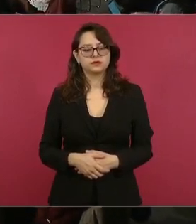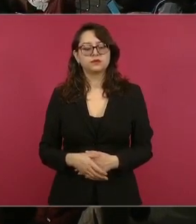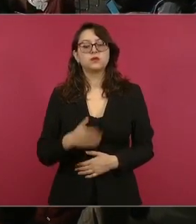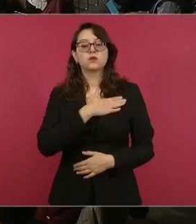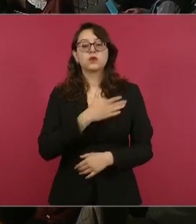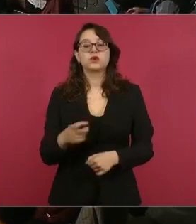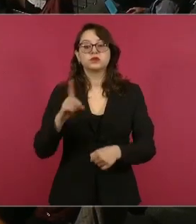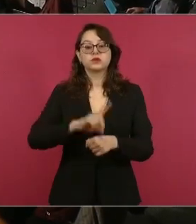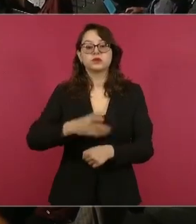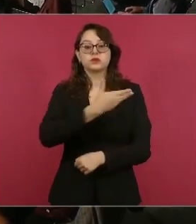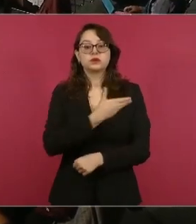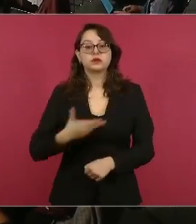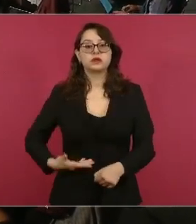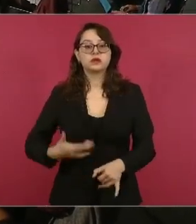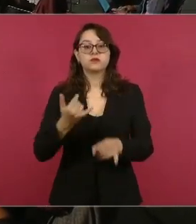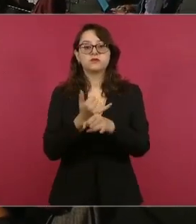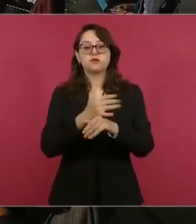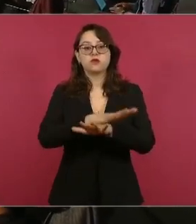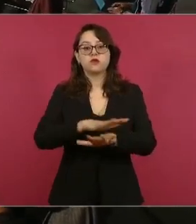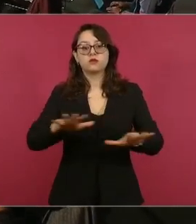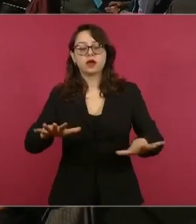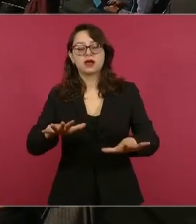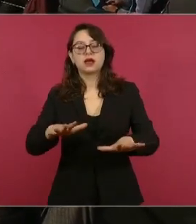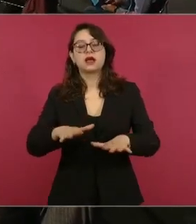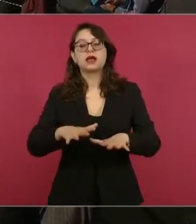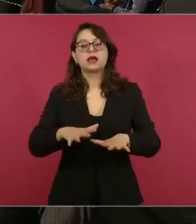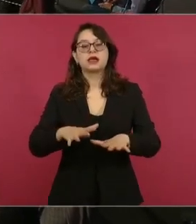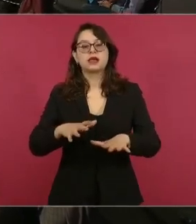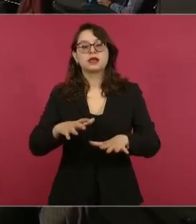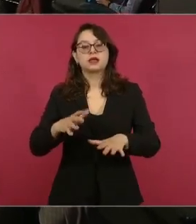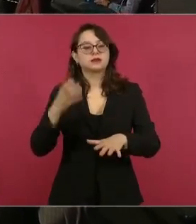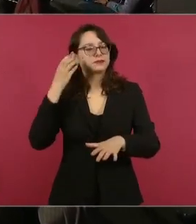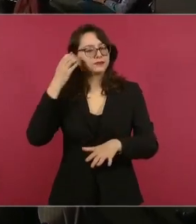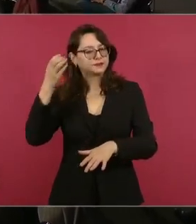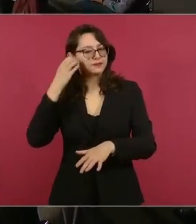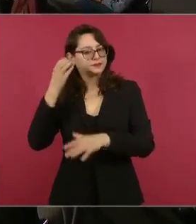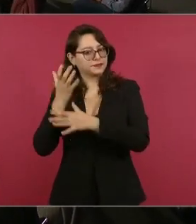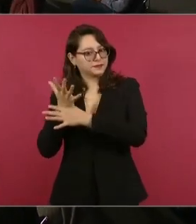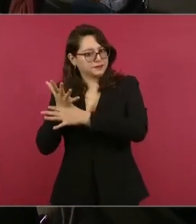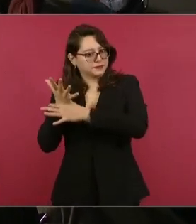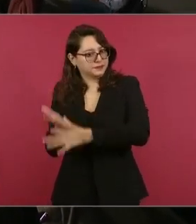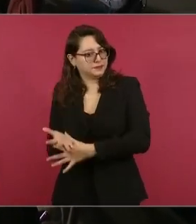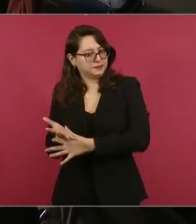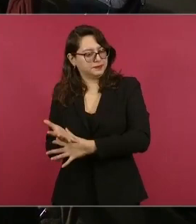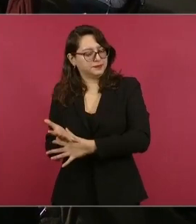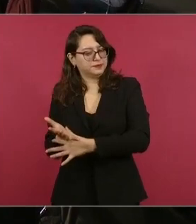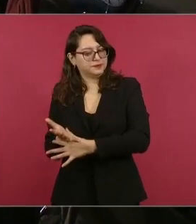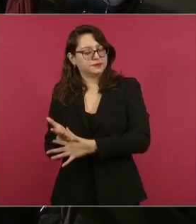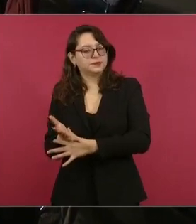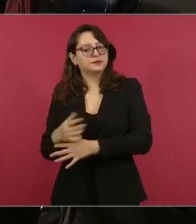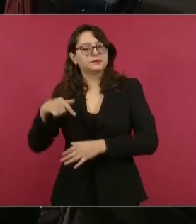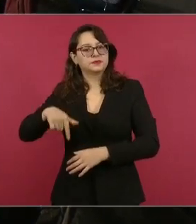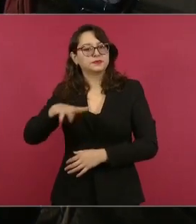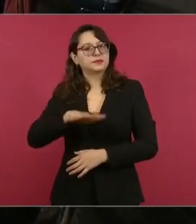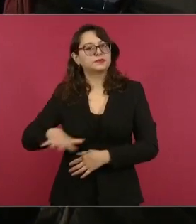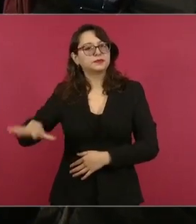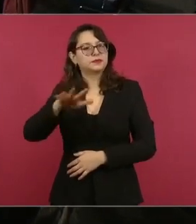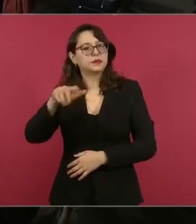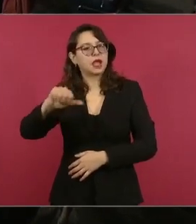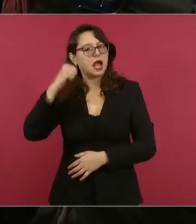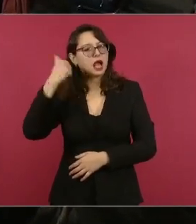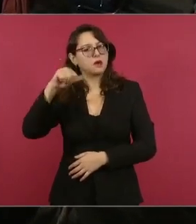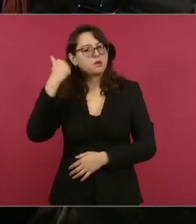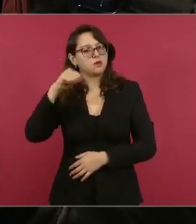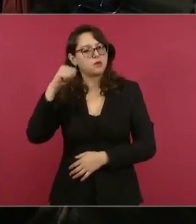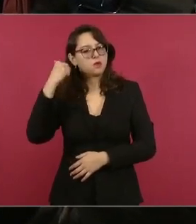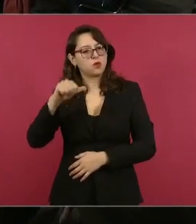manera coordinada con las instituciones que están presentes de los tres órdenes de gobierno aquí en Acapulco.